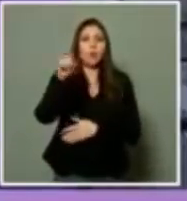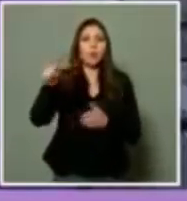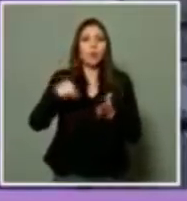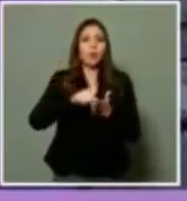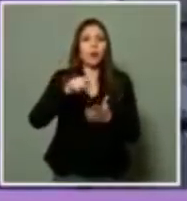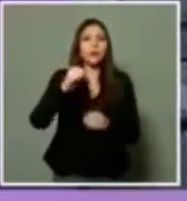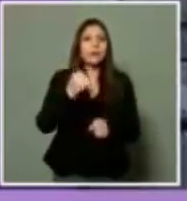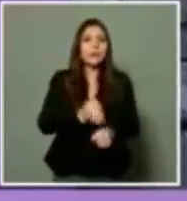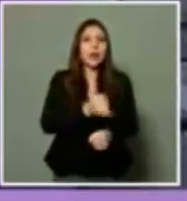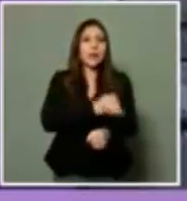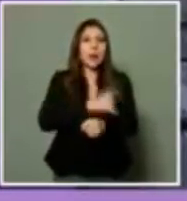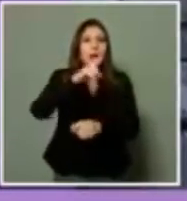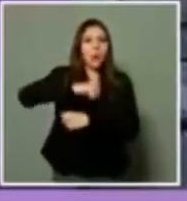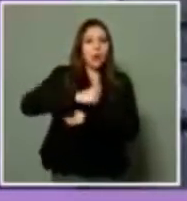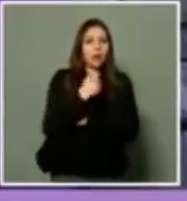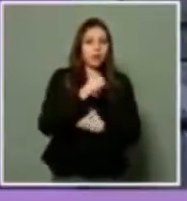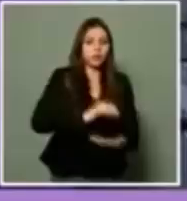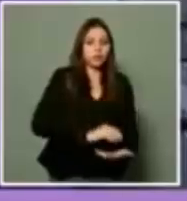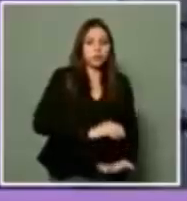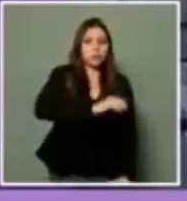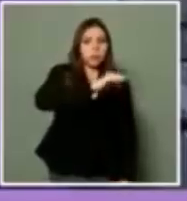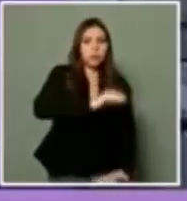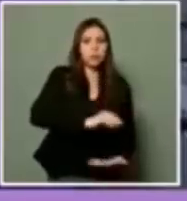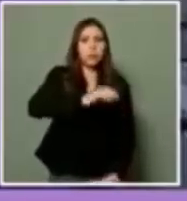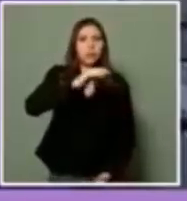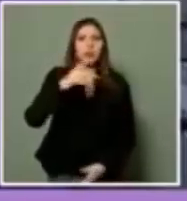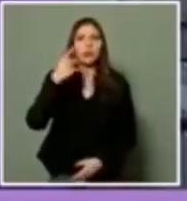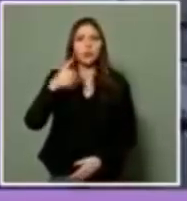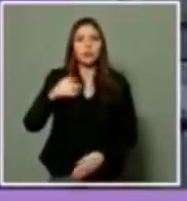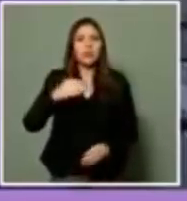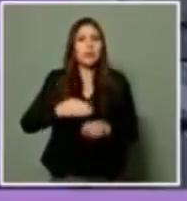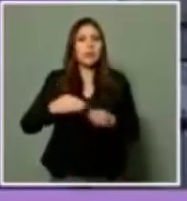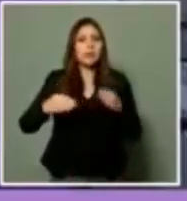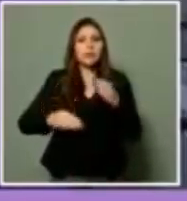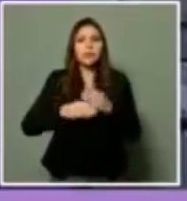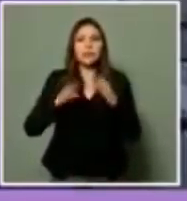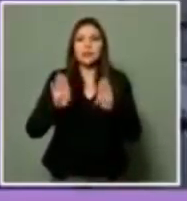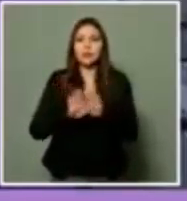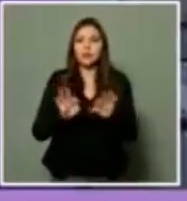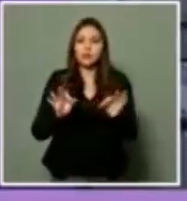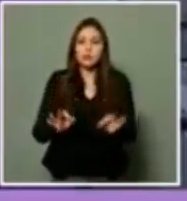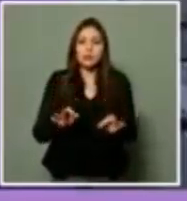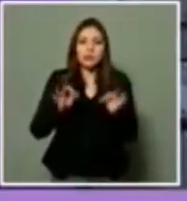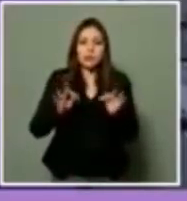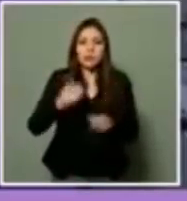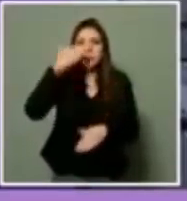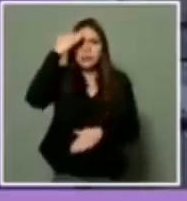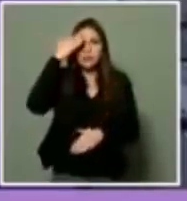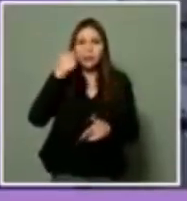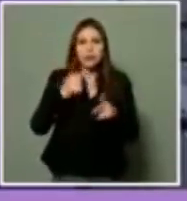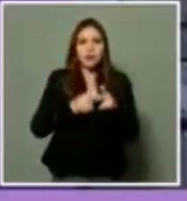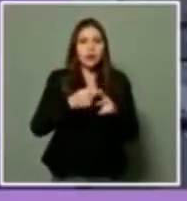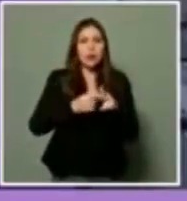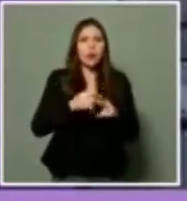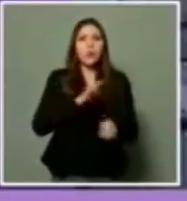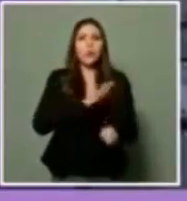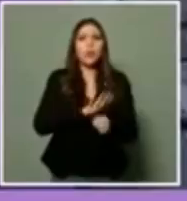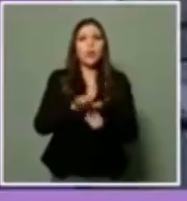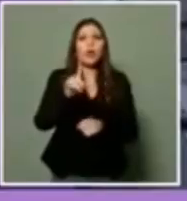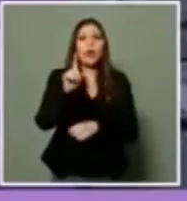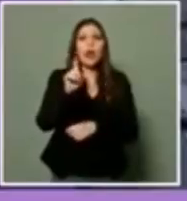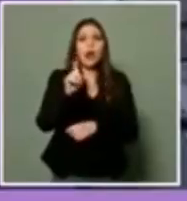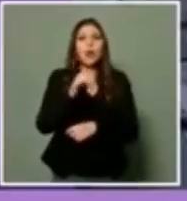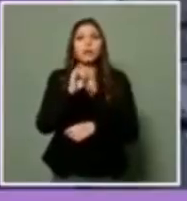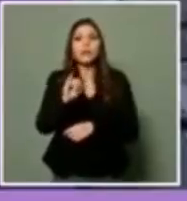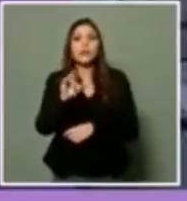Iztapalapa con instrumental que con mucha exactitud mida el compromiso de agua para